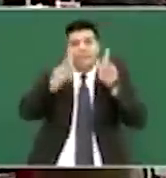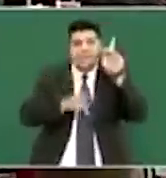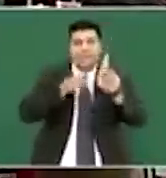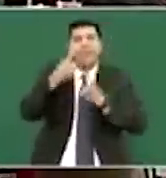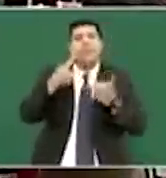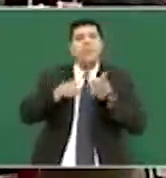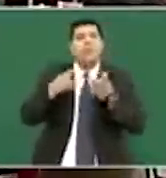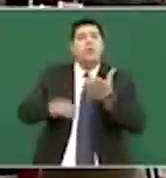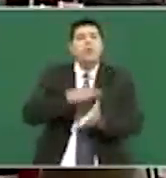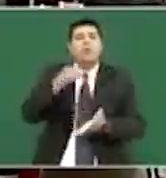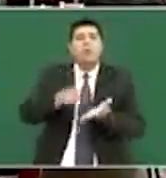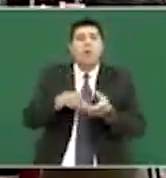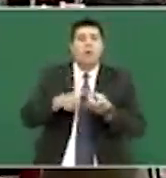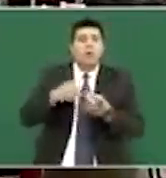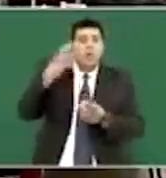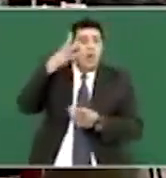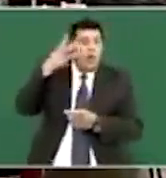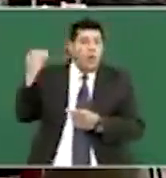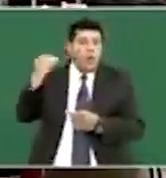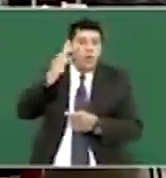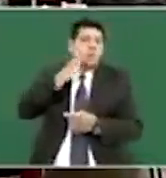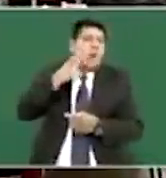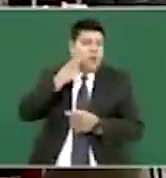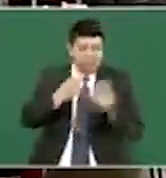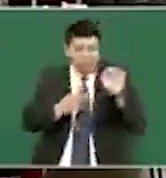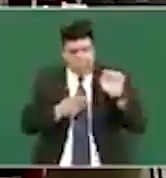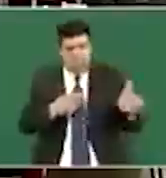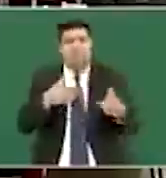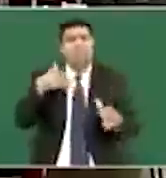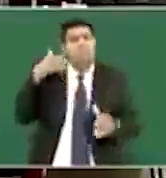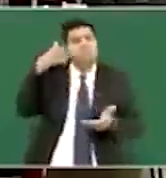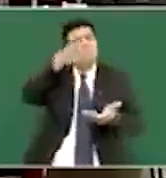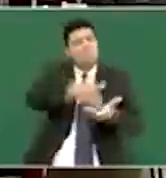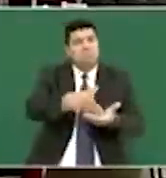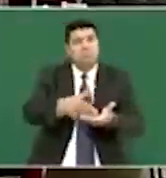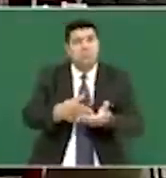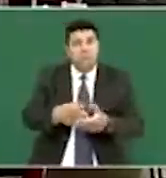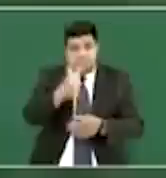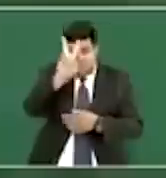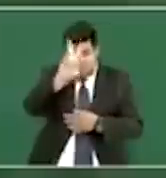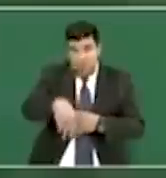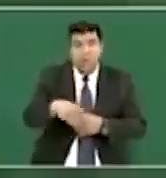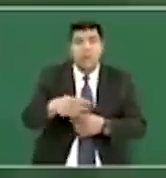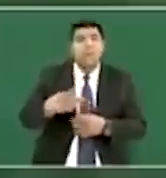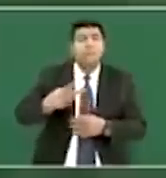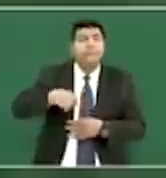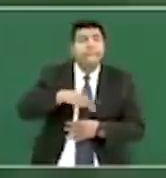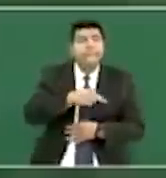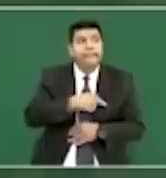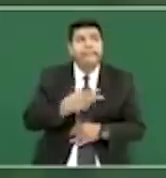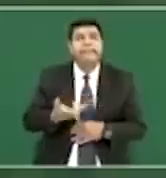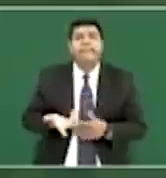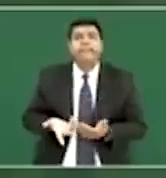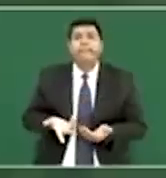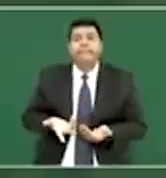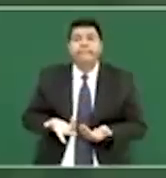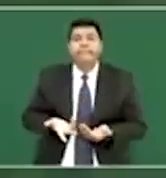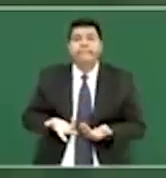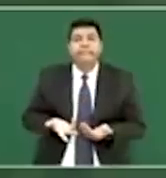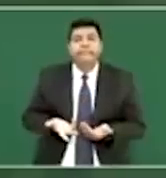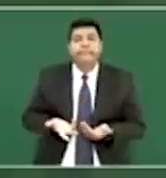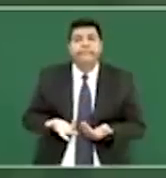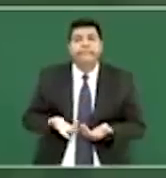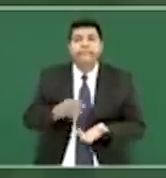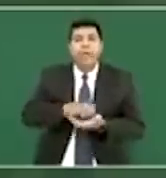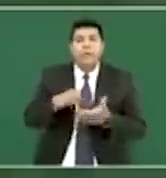a las instalaciones del puerto de Manzanillo y sin necesidad de hacer una